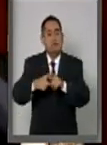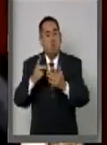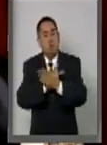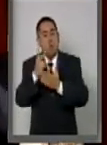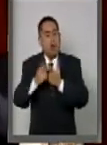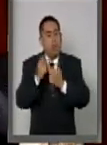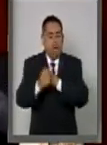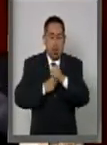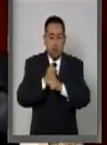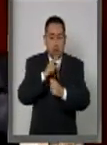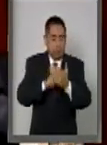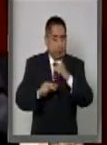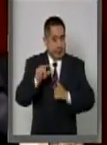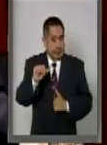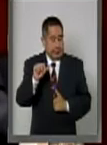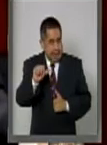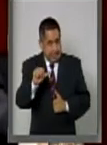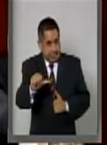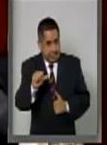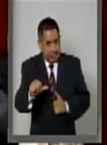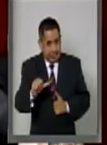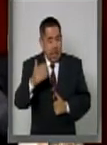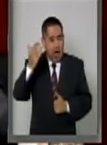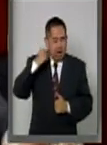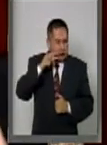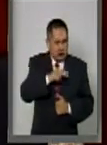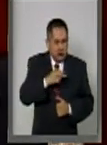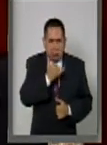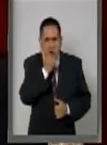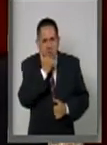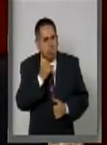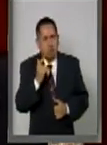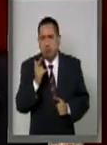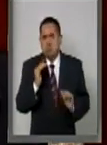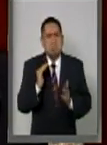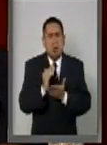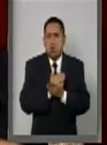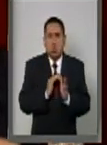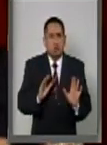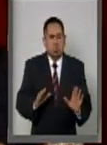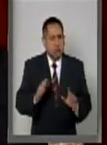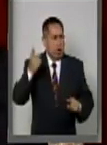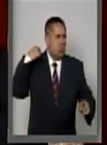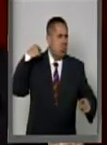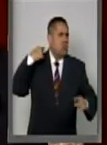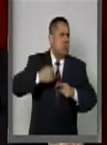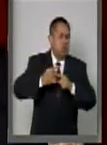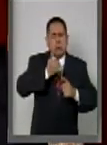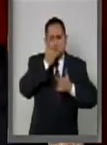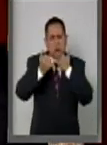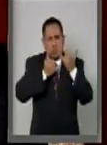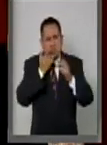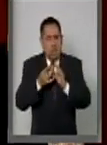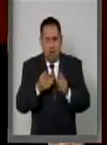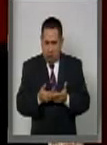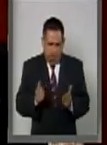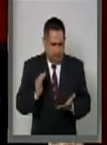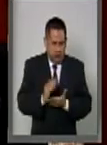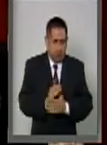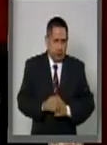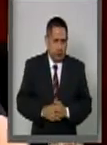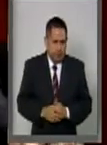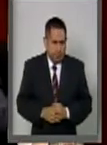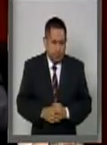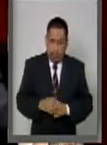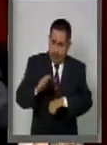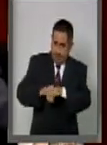durante el 2016 fue la menos observada en todos los procesos electorales. Aquí viene a